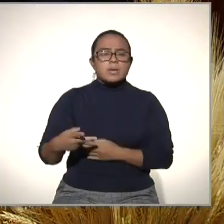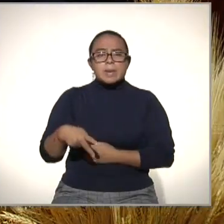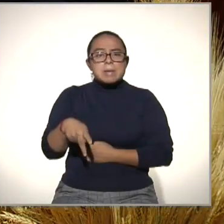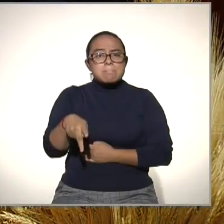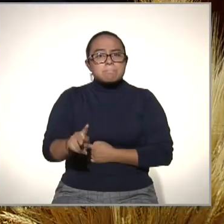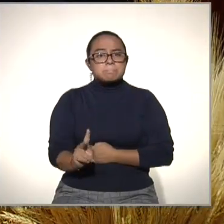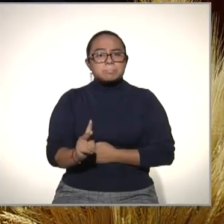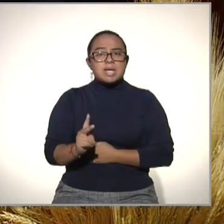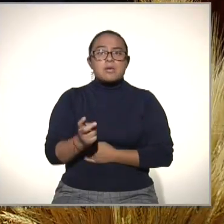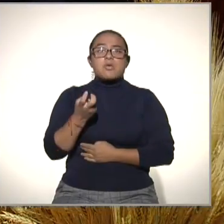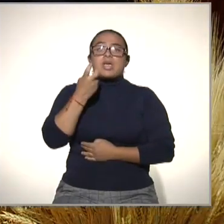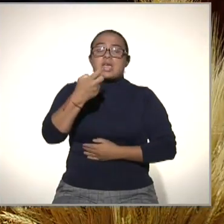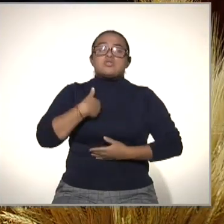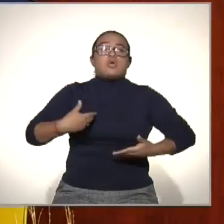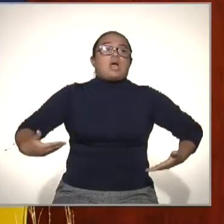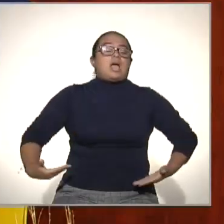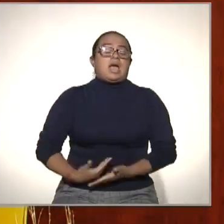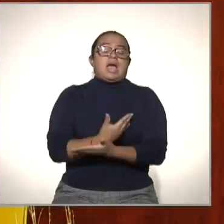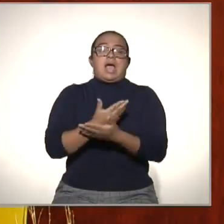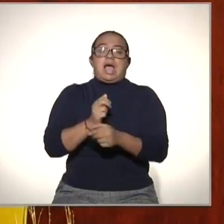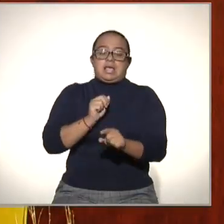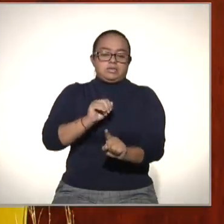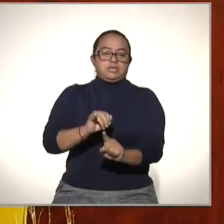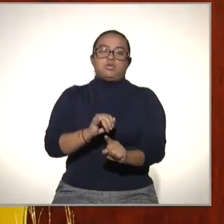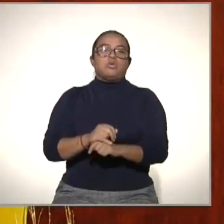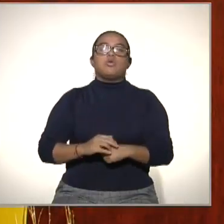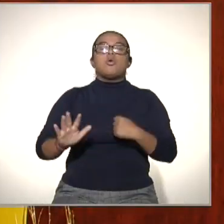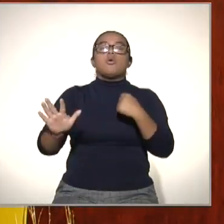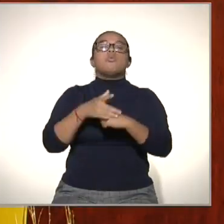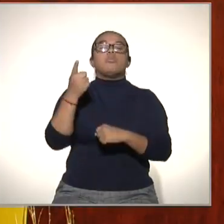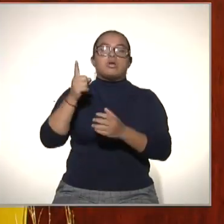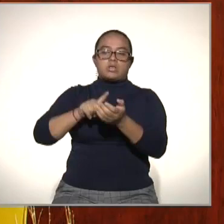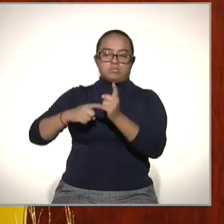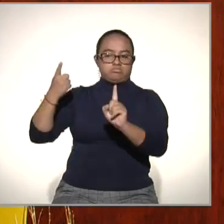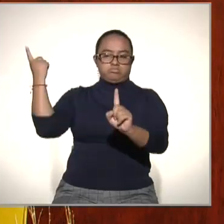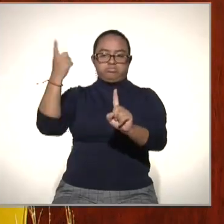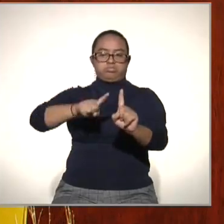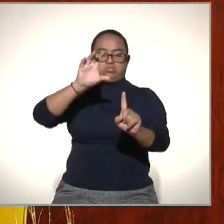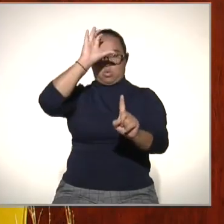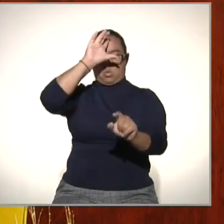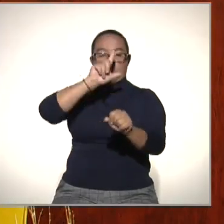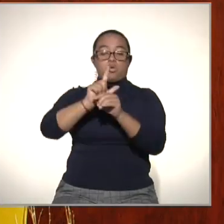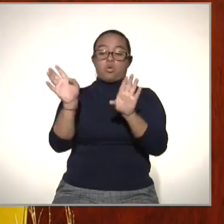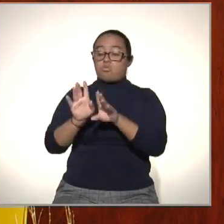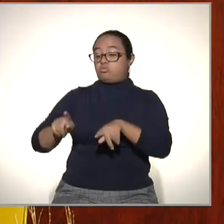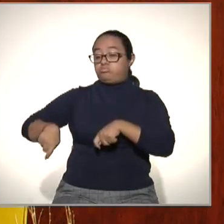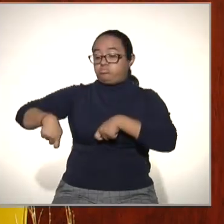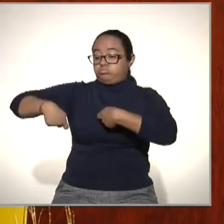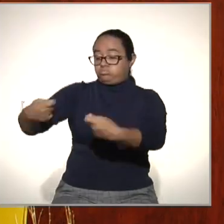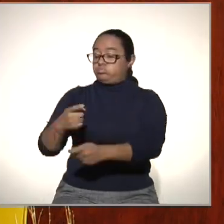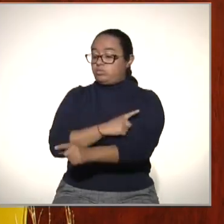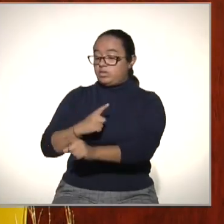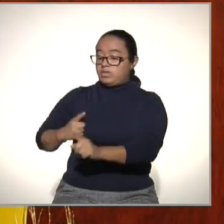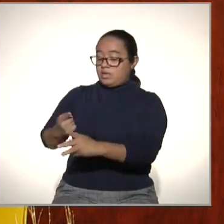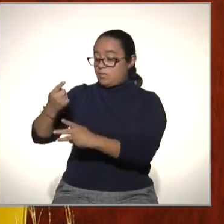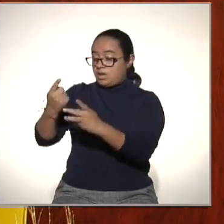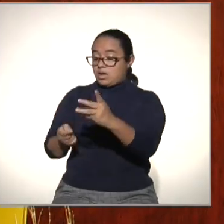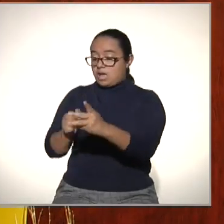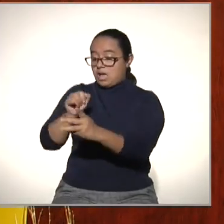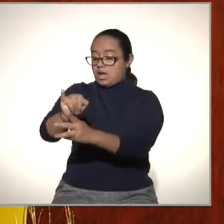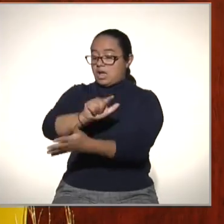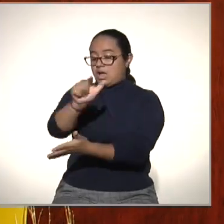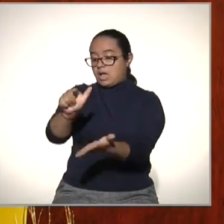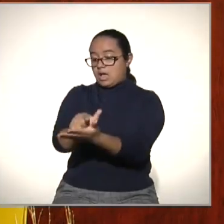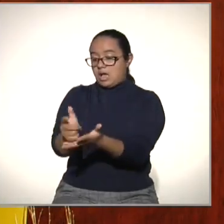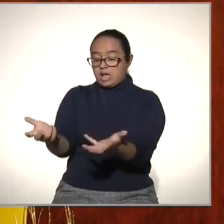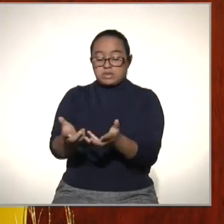es innata, sino que está atravesada por estas normativas culturales y estas normativas que son prescriptivas tienen